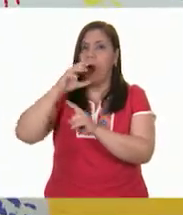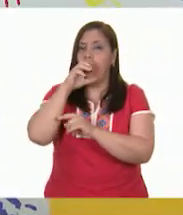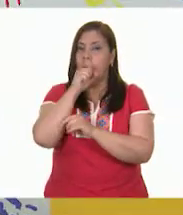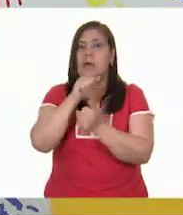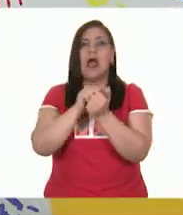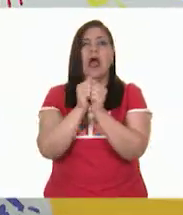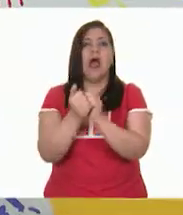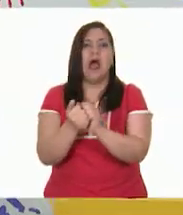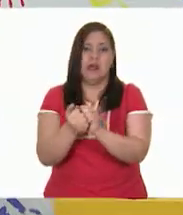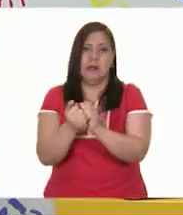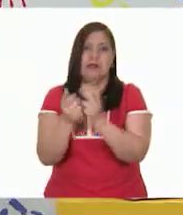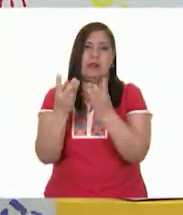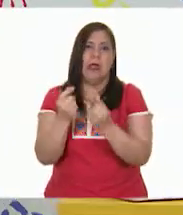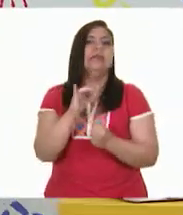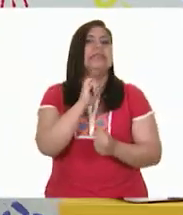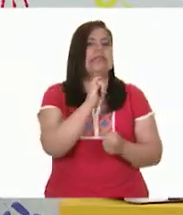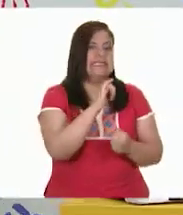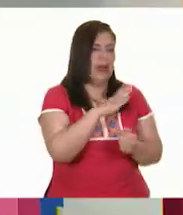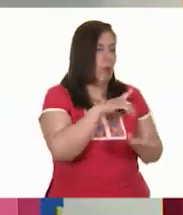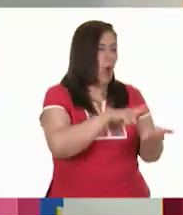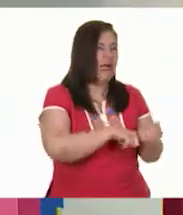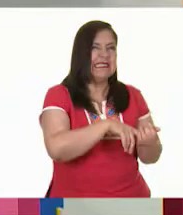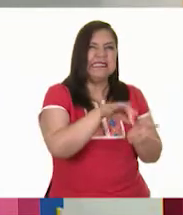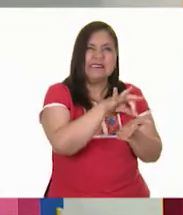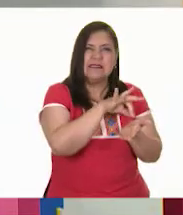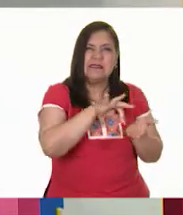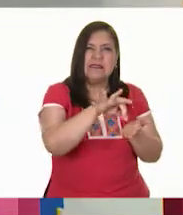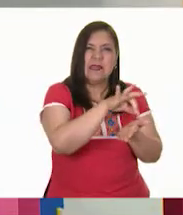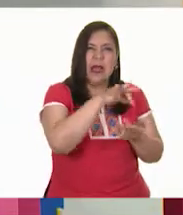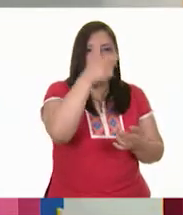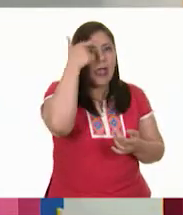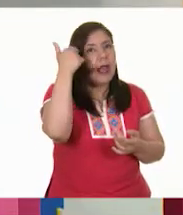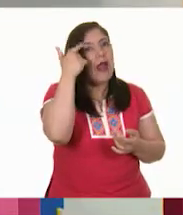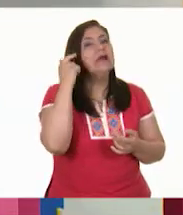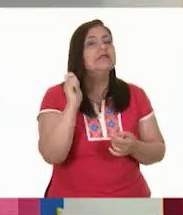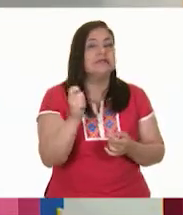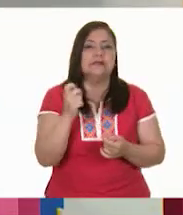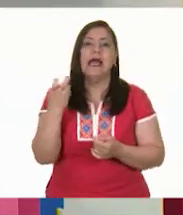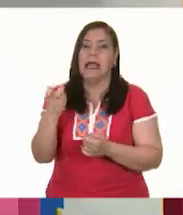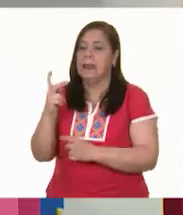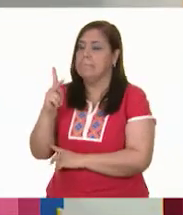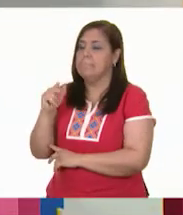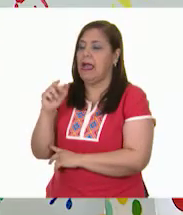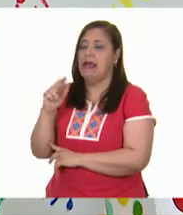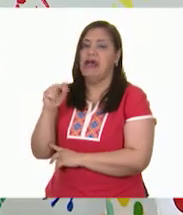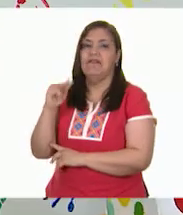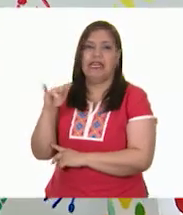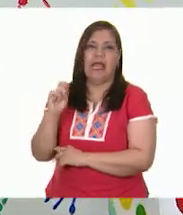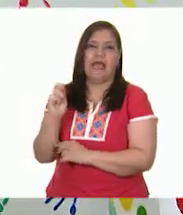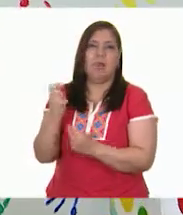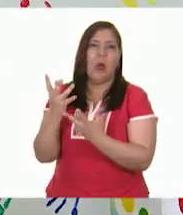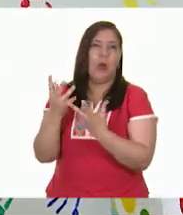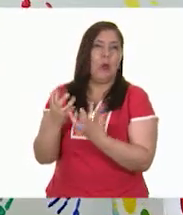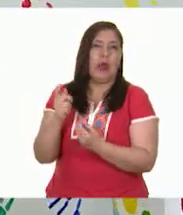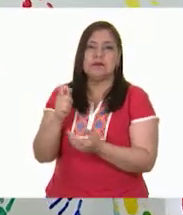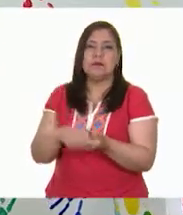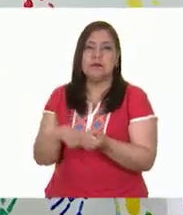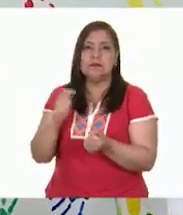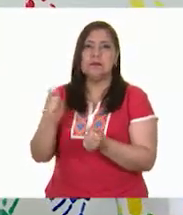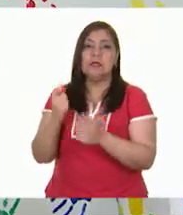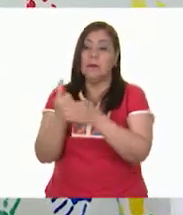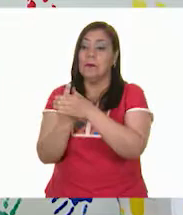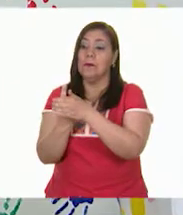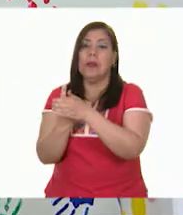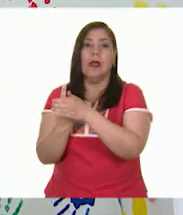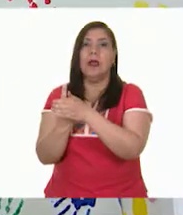un líquido. Ajá, porque era grasoso el material que... Exacto, porque la parafina es un material grasoso. Ajá. Pero alguna vez la has dejado, una vez que la prendes,